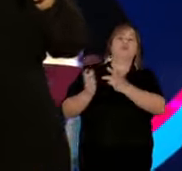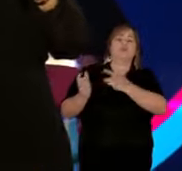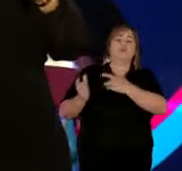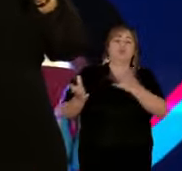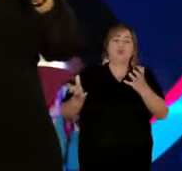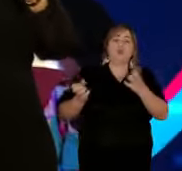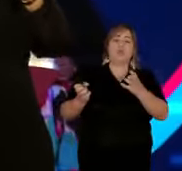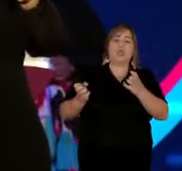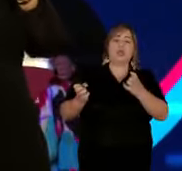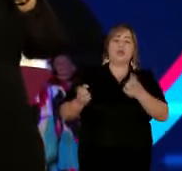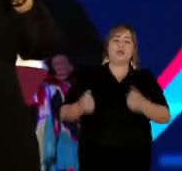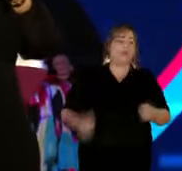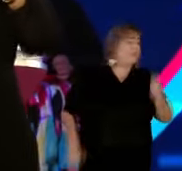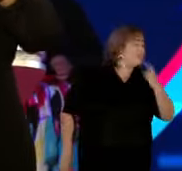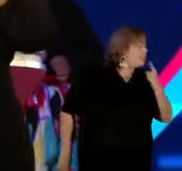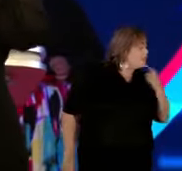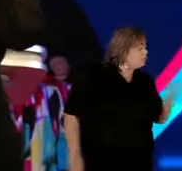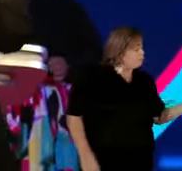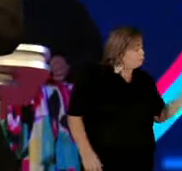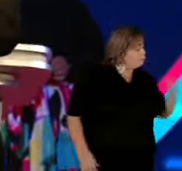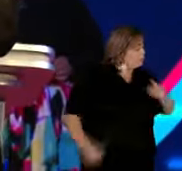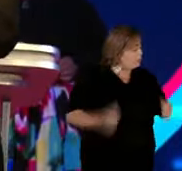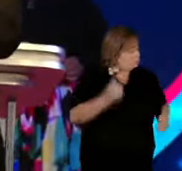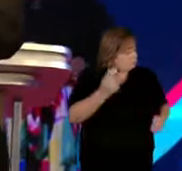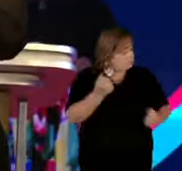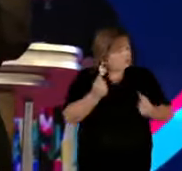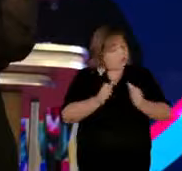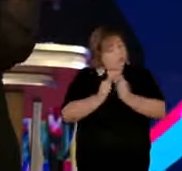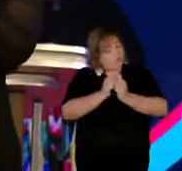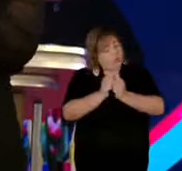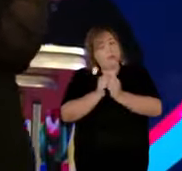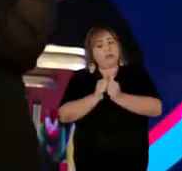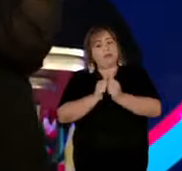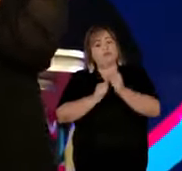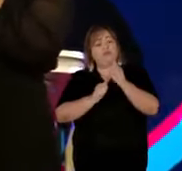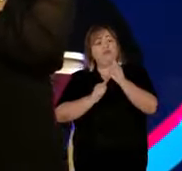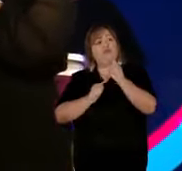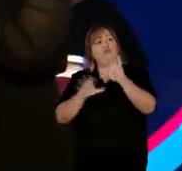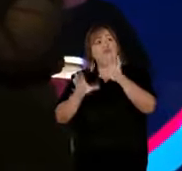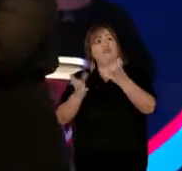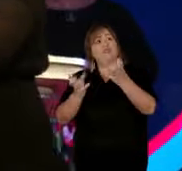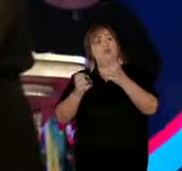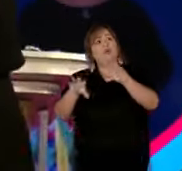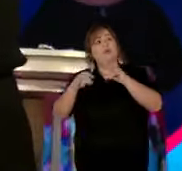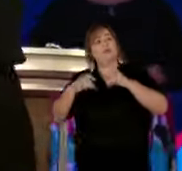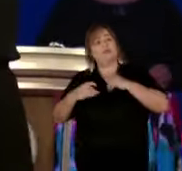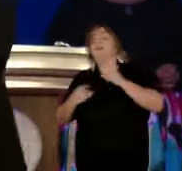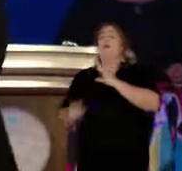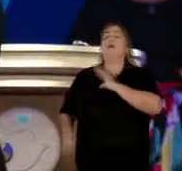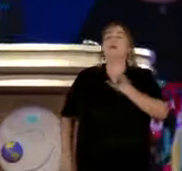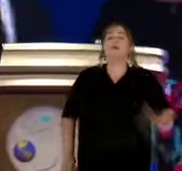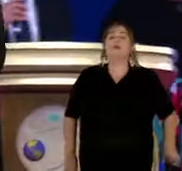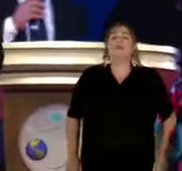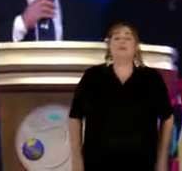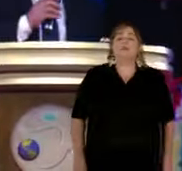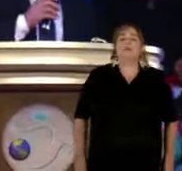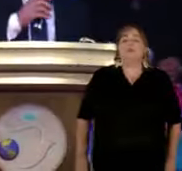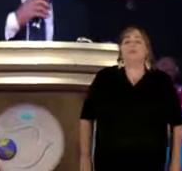a este altar, dile al que está a tu lado: acompáñame, que yo quiero ir a recibir a Cristo.